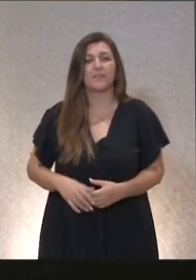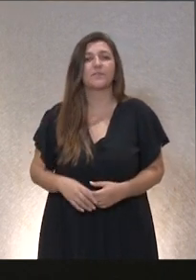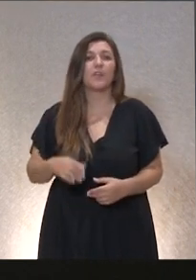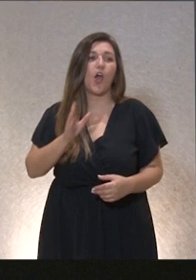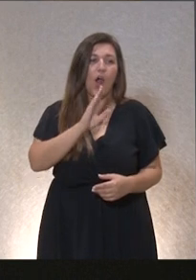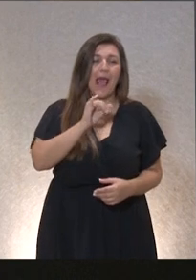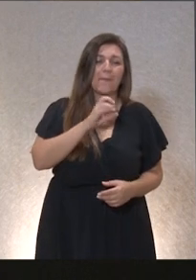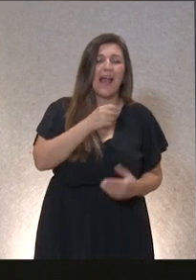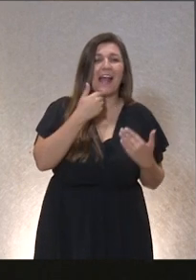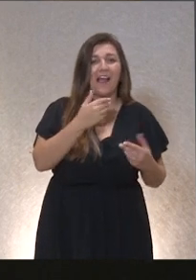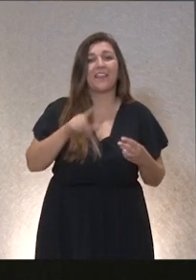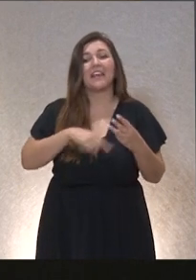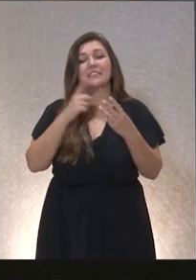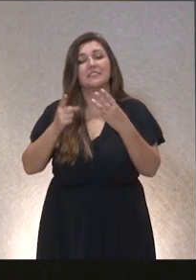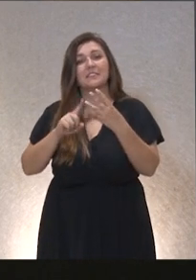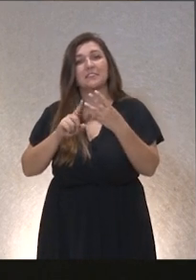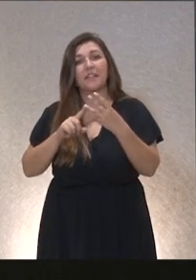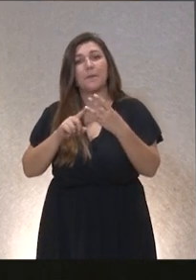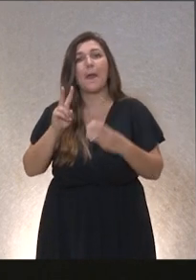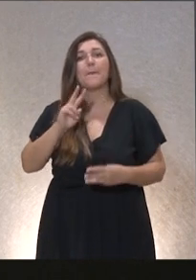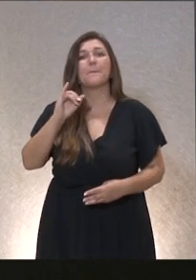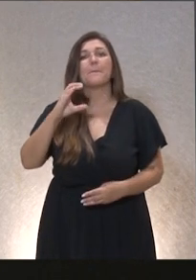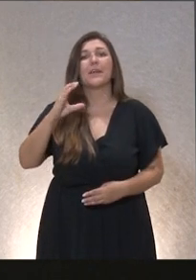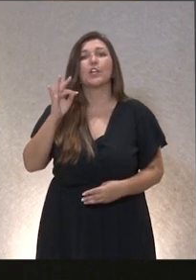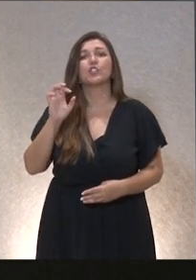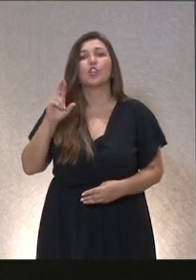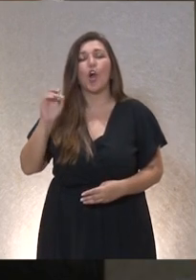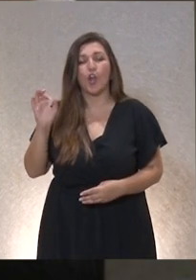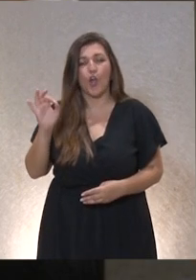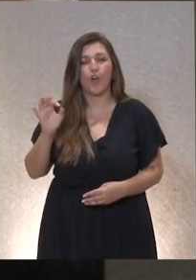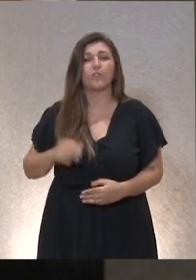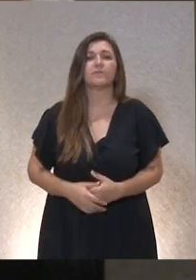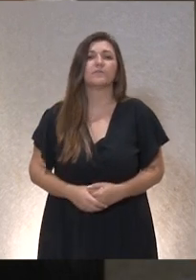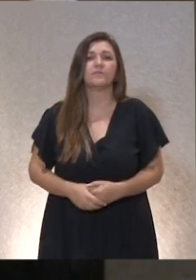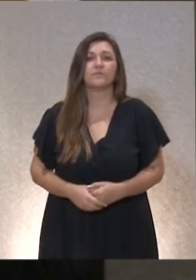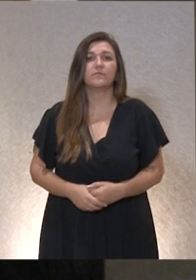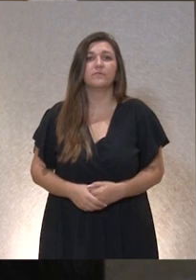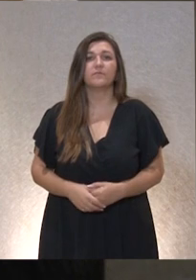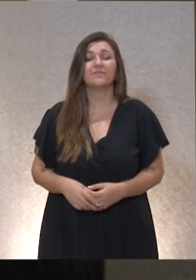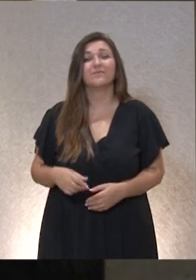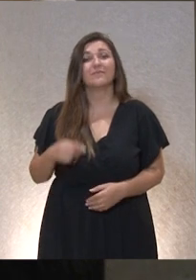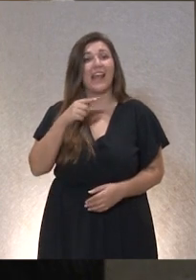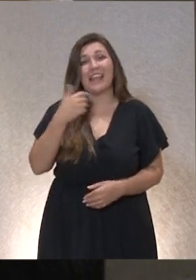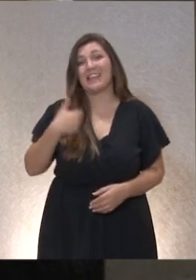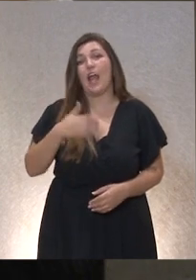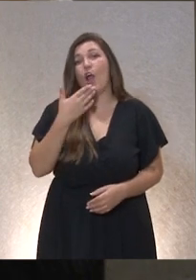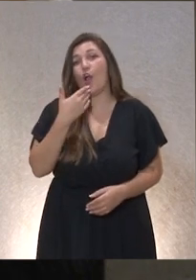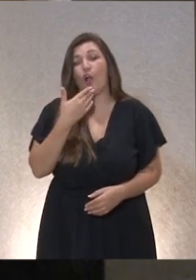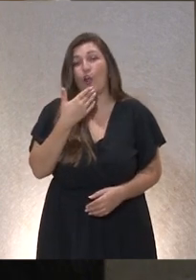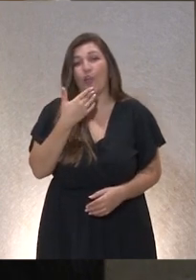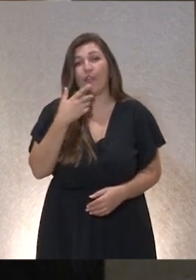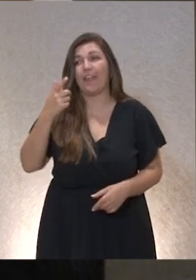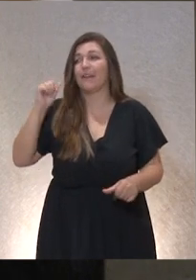Gracias y voy a llamar también a Victorio a Victorio la tasa eh Victorio ya es muy conocido tiene